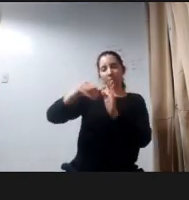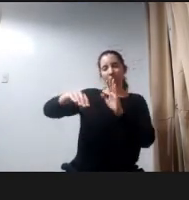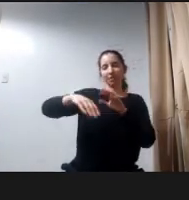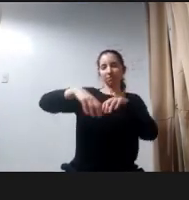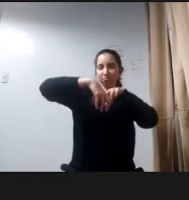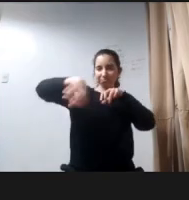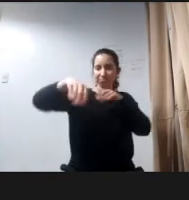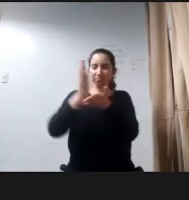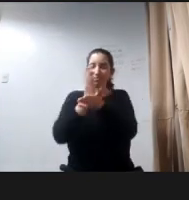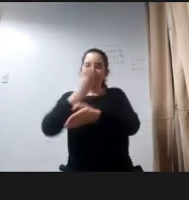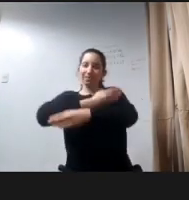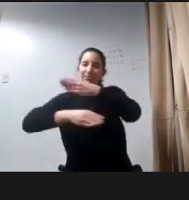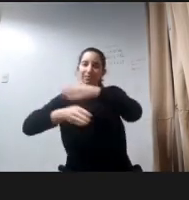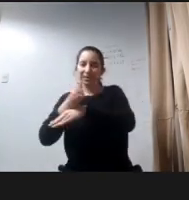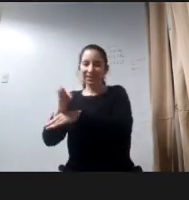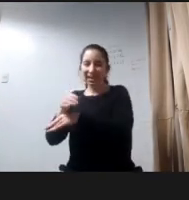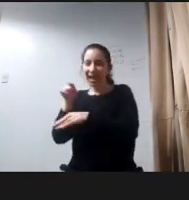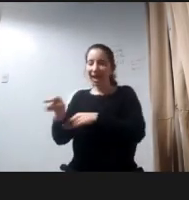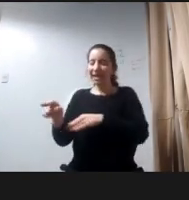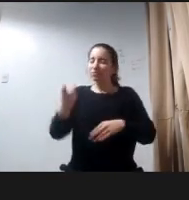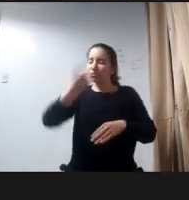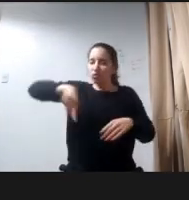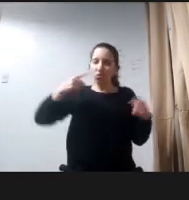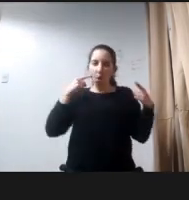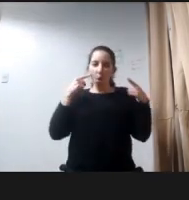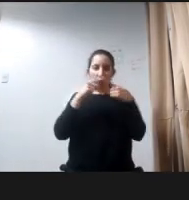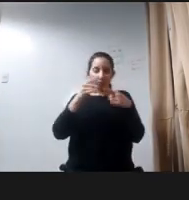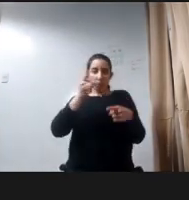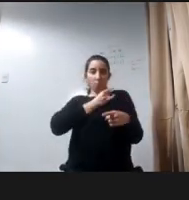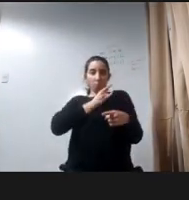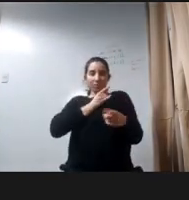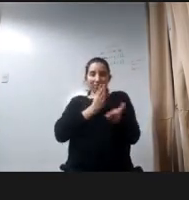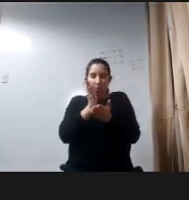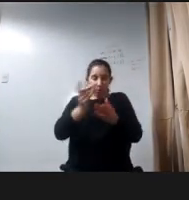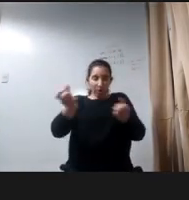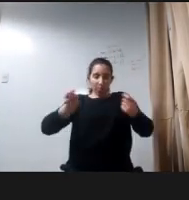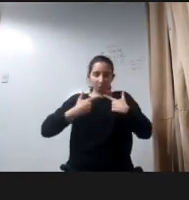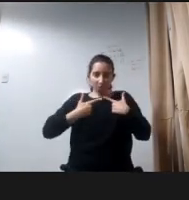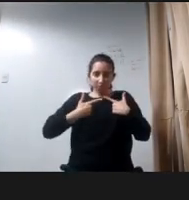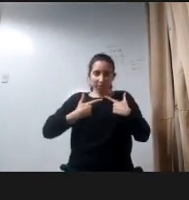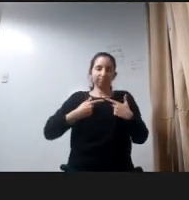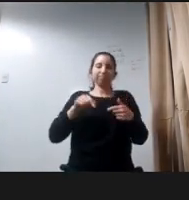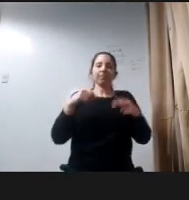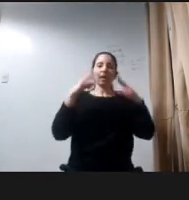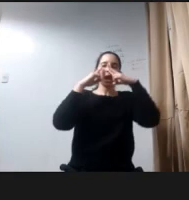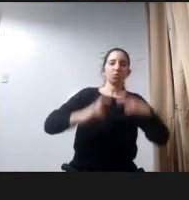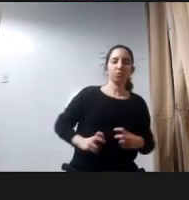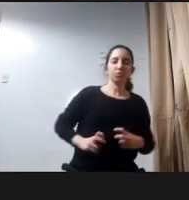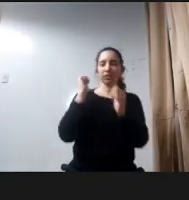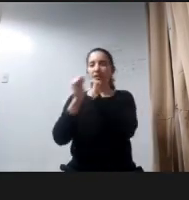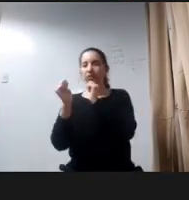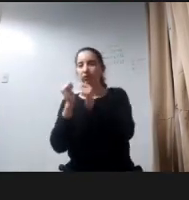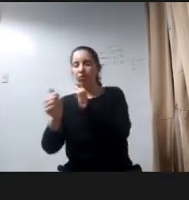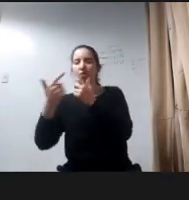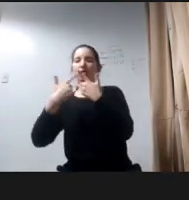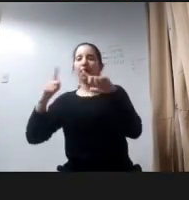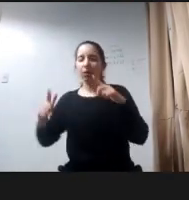intentar siempre poner en diálogo las disciplinas que cursamos en la facultad, cualquiera de ellas, antropología, historia,